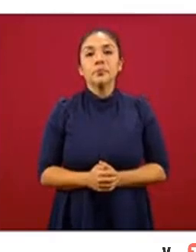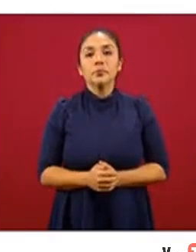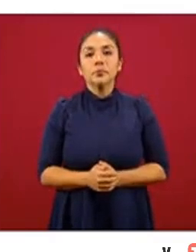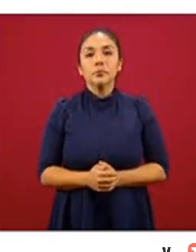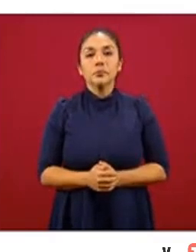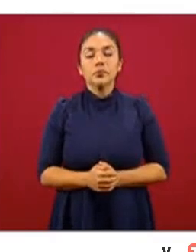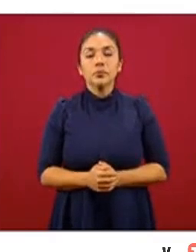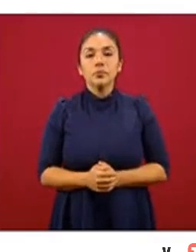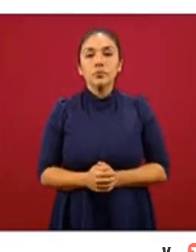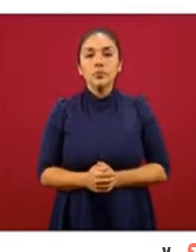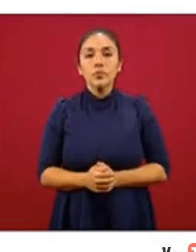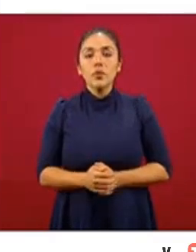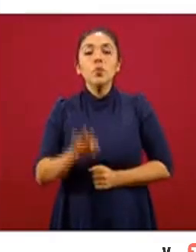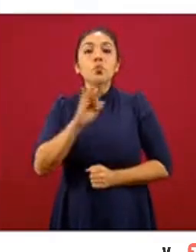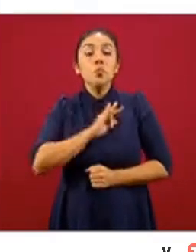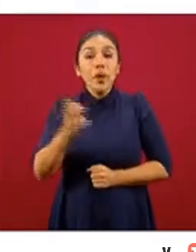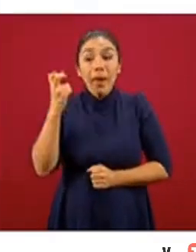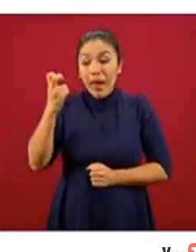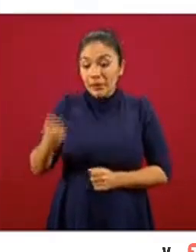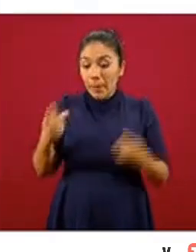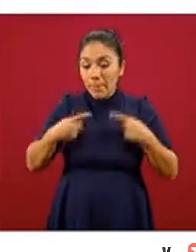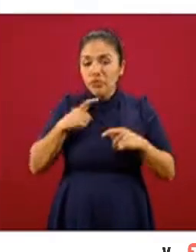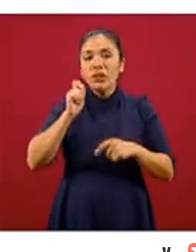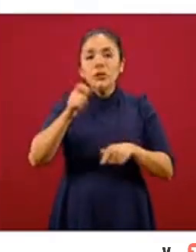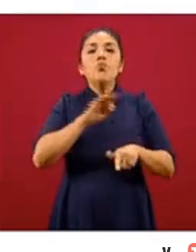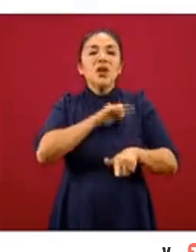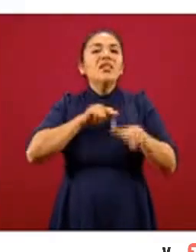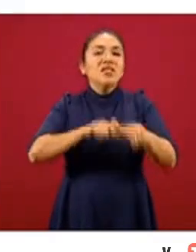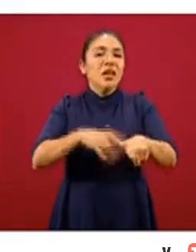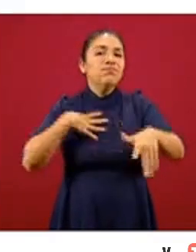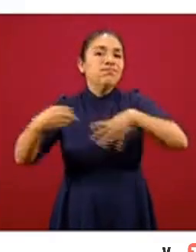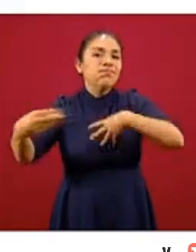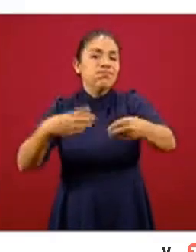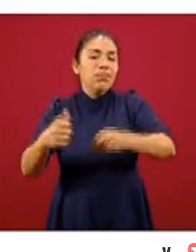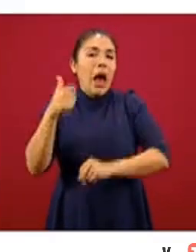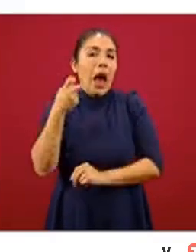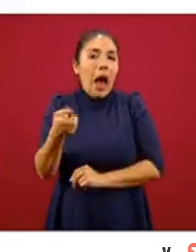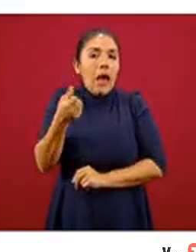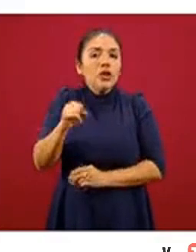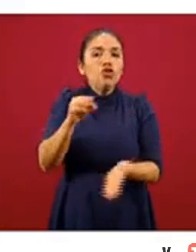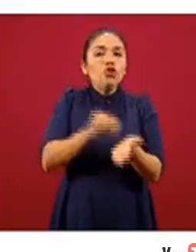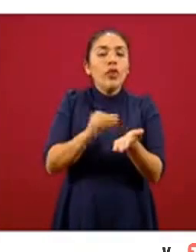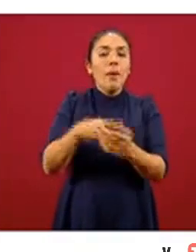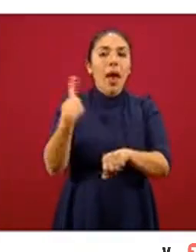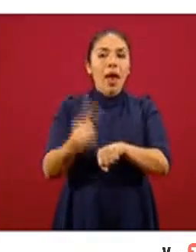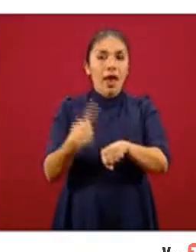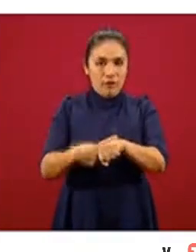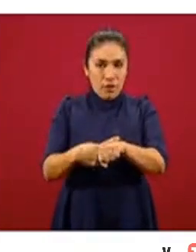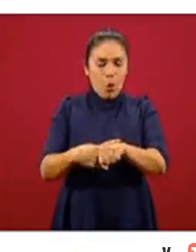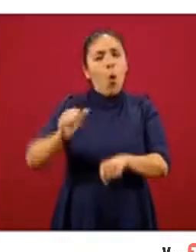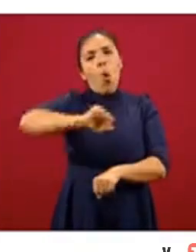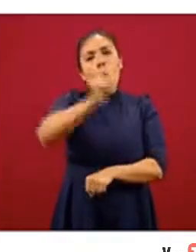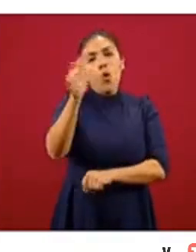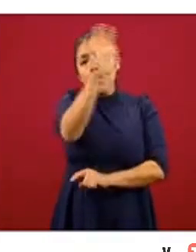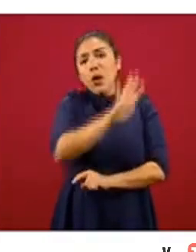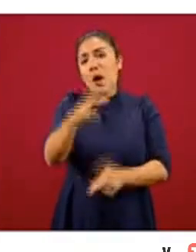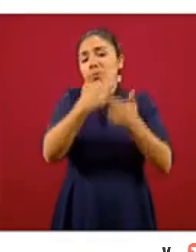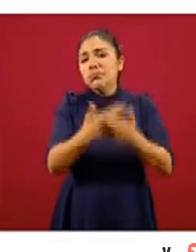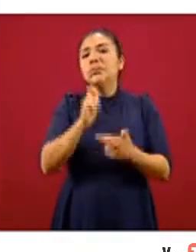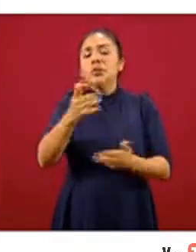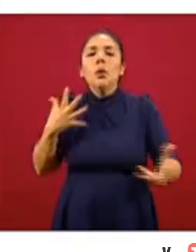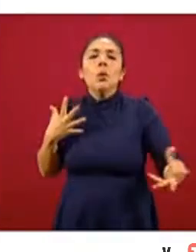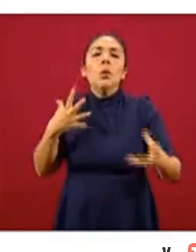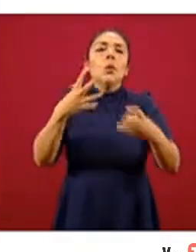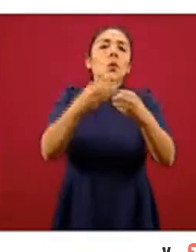con posibilidad de contagiar y es el significado activo de la epidemia. Todo lo demás es la parte acumulada o